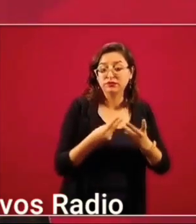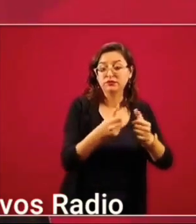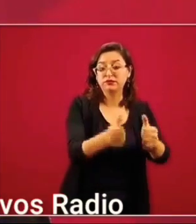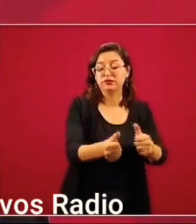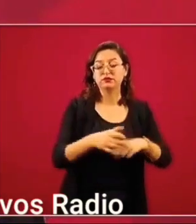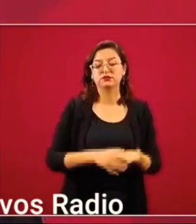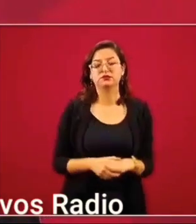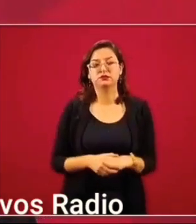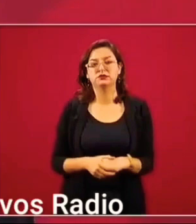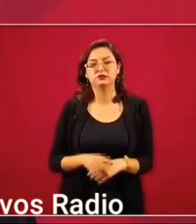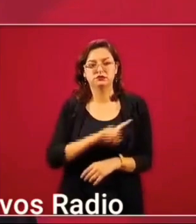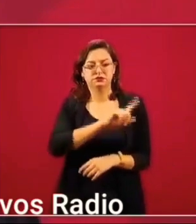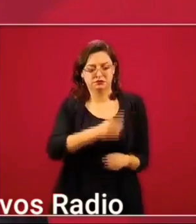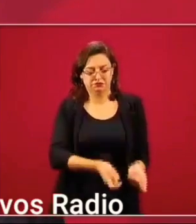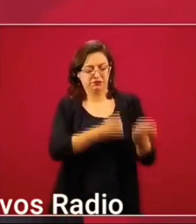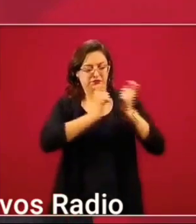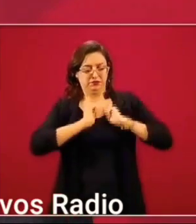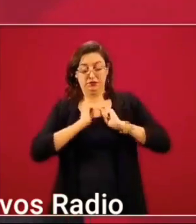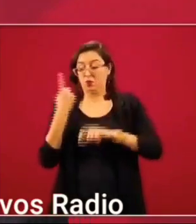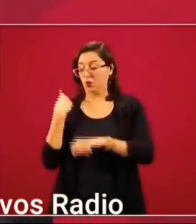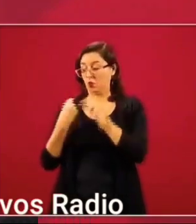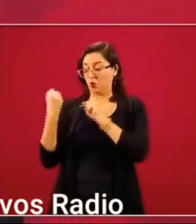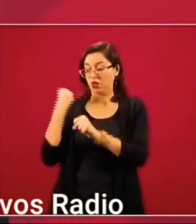Ya el año pasado nosotros ejercimos